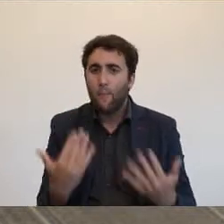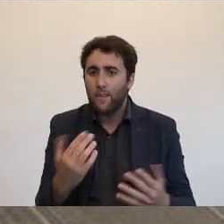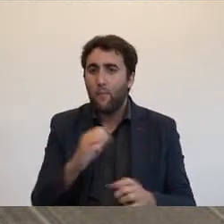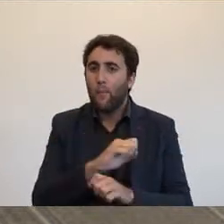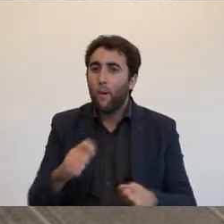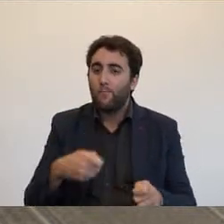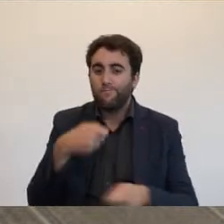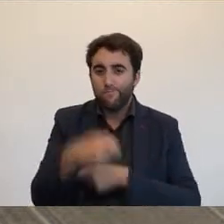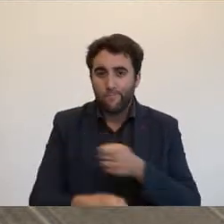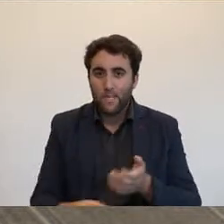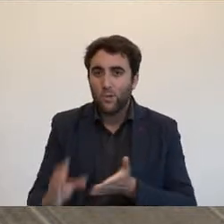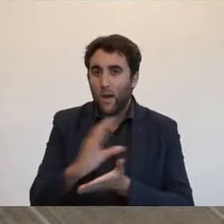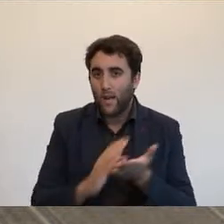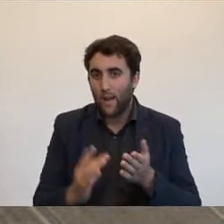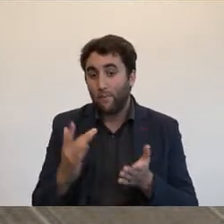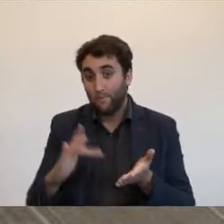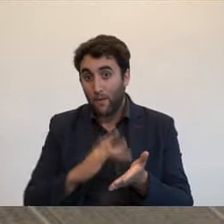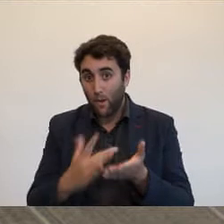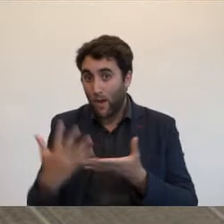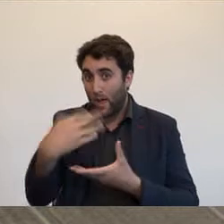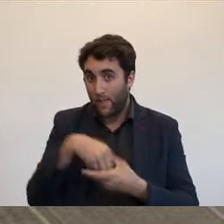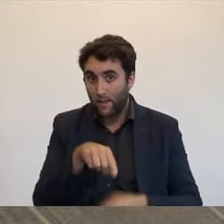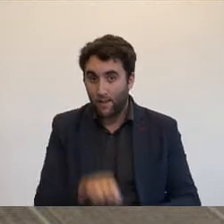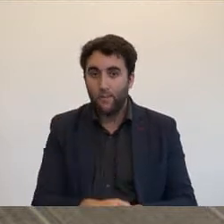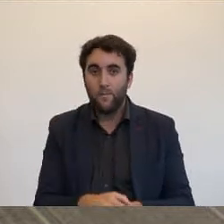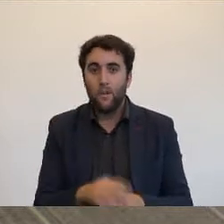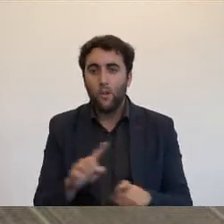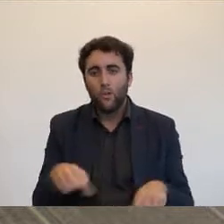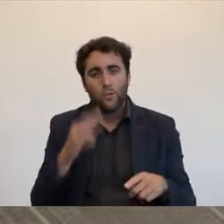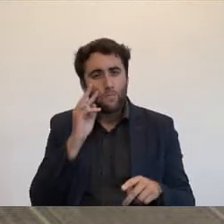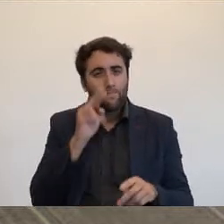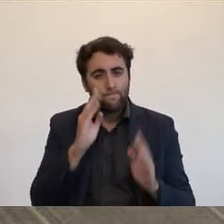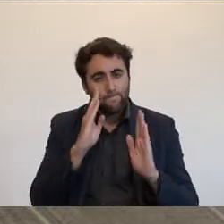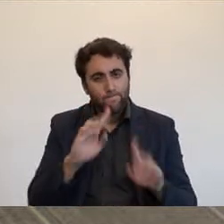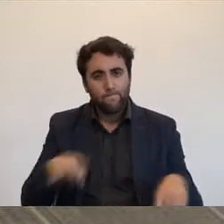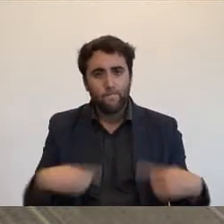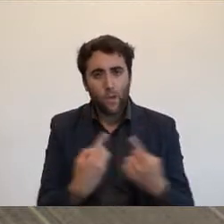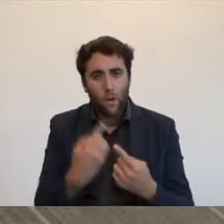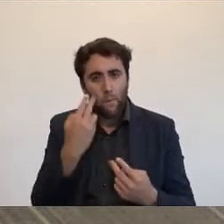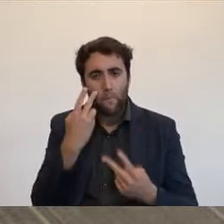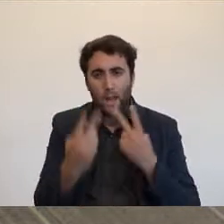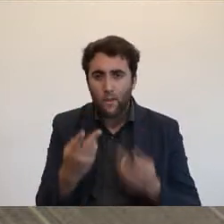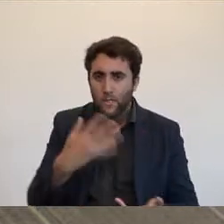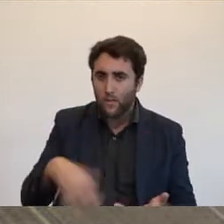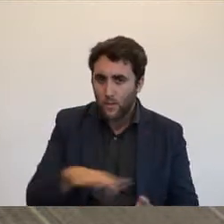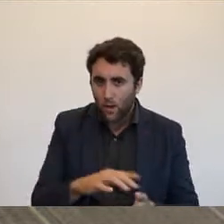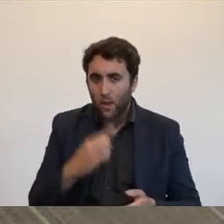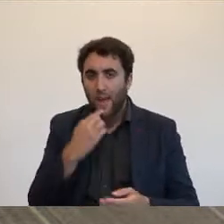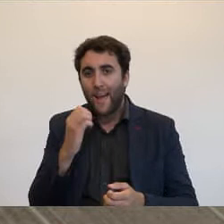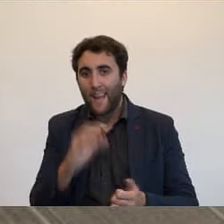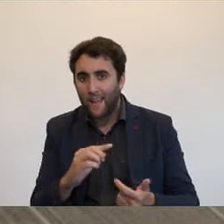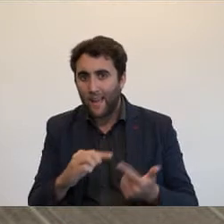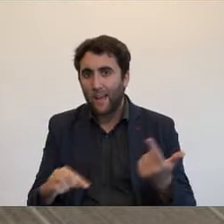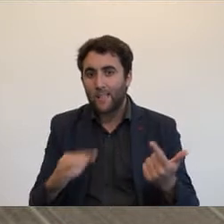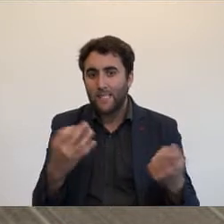construcción de ciudadanía en los entornos digitales, desde una perspectiva integral que considera el uso crítico, reflexivo, seguro,